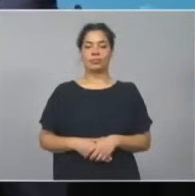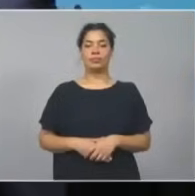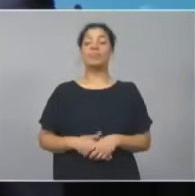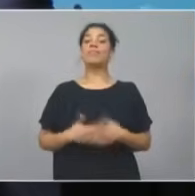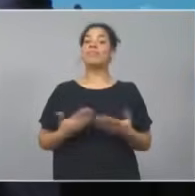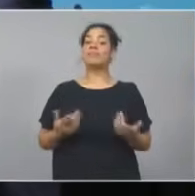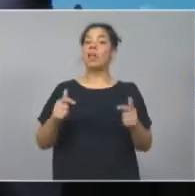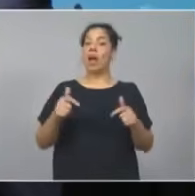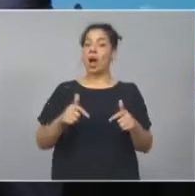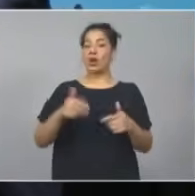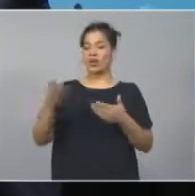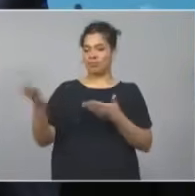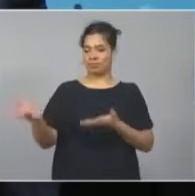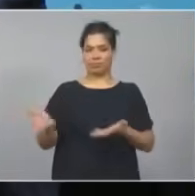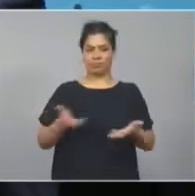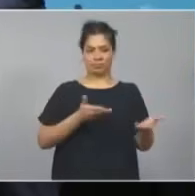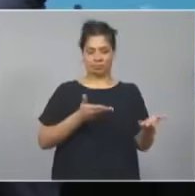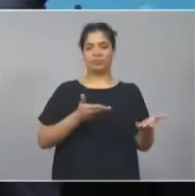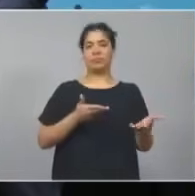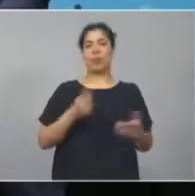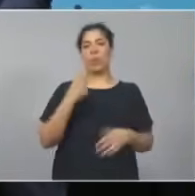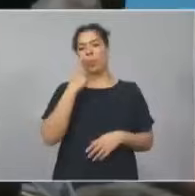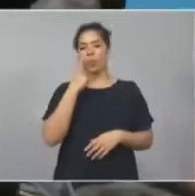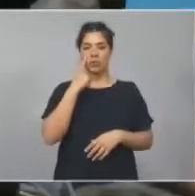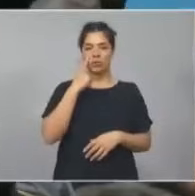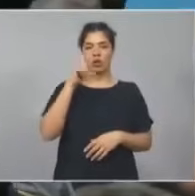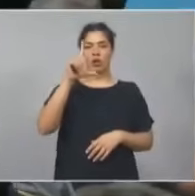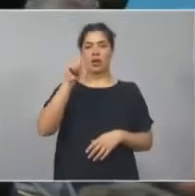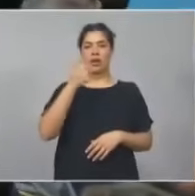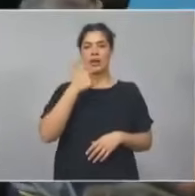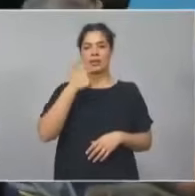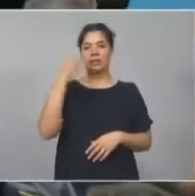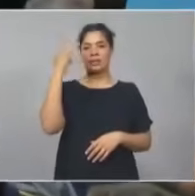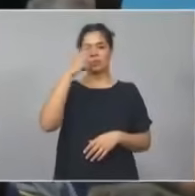Invitamos al municipio de General Las Heras, Javier Osuna.